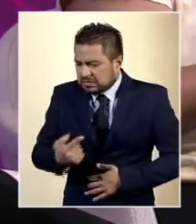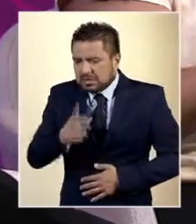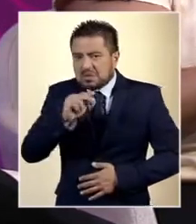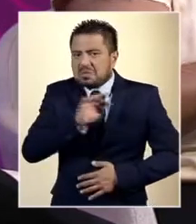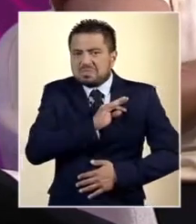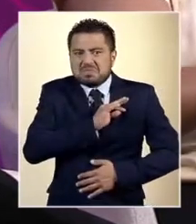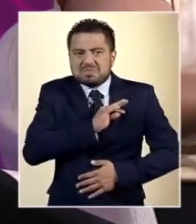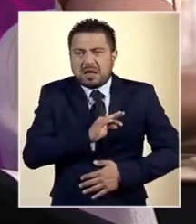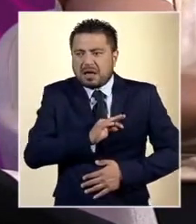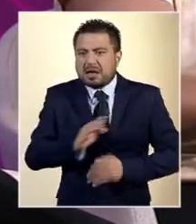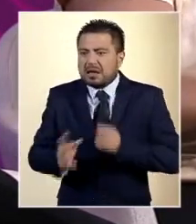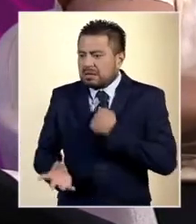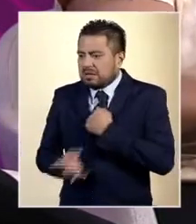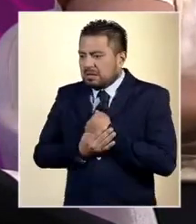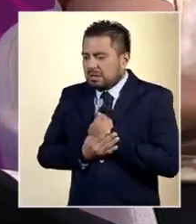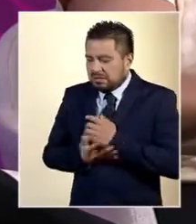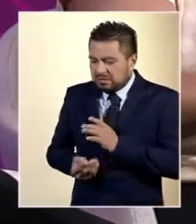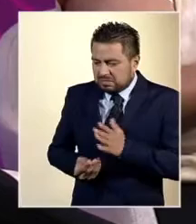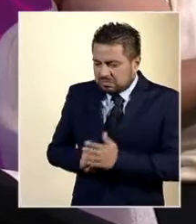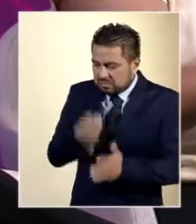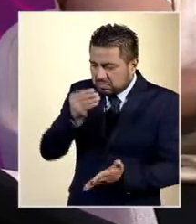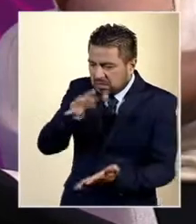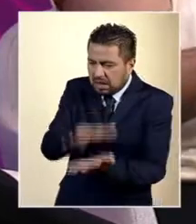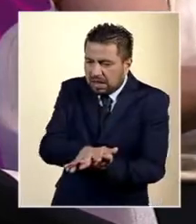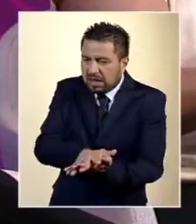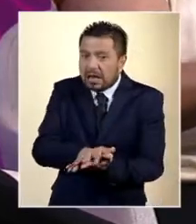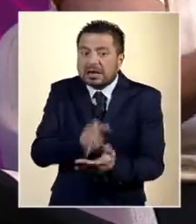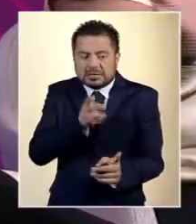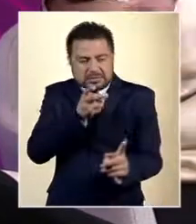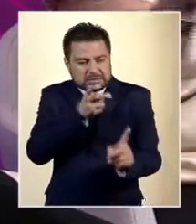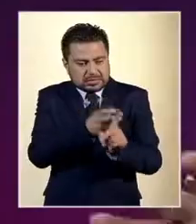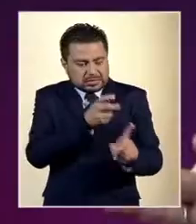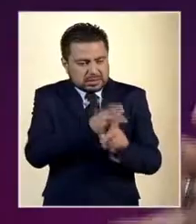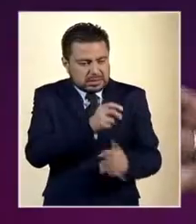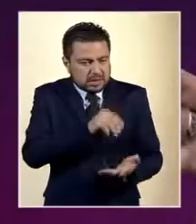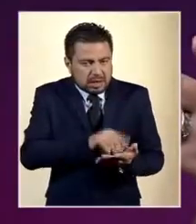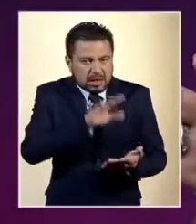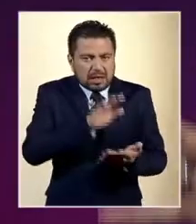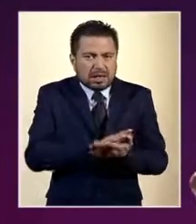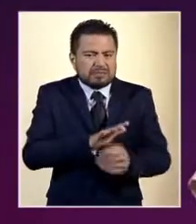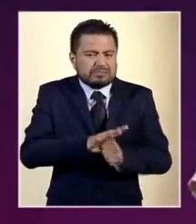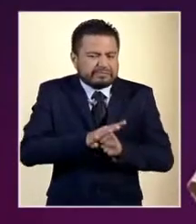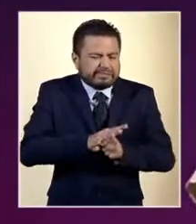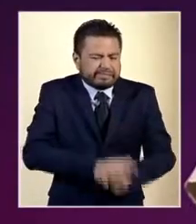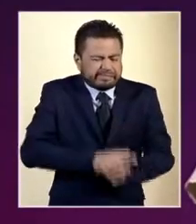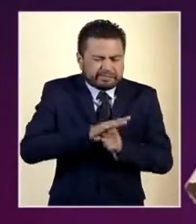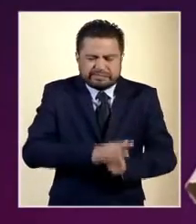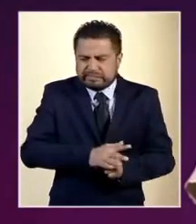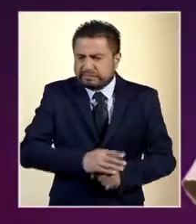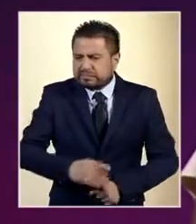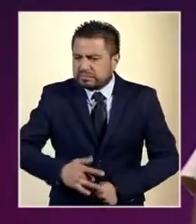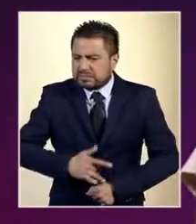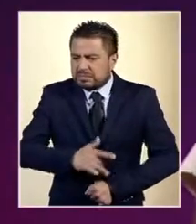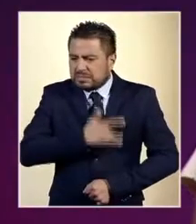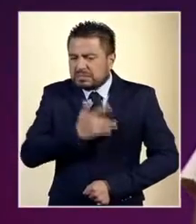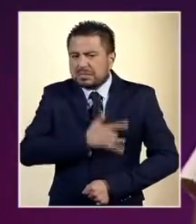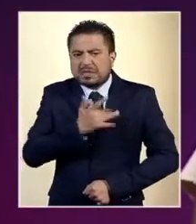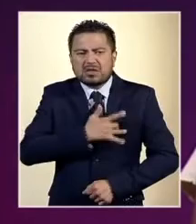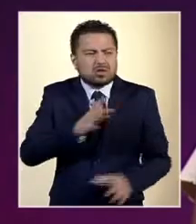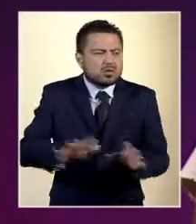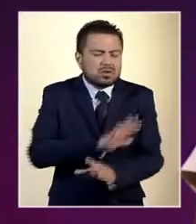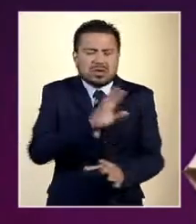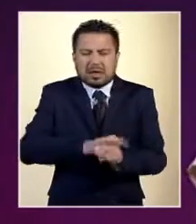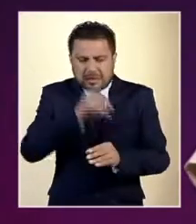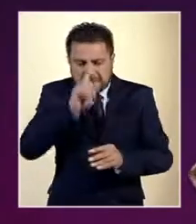se lo puede ni siquiera plantear, porque justamente está presionada todo el tiempo para esa